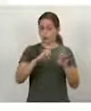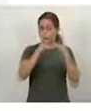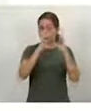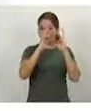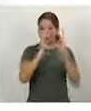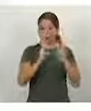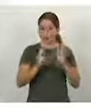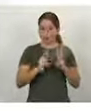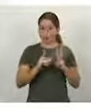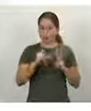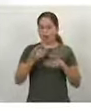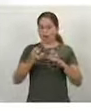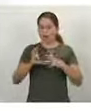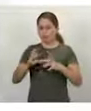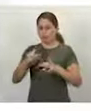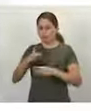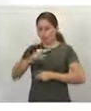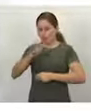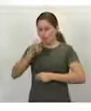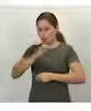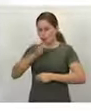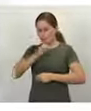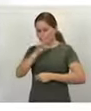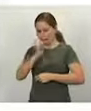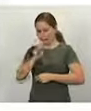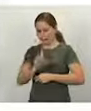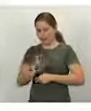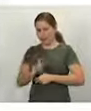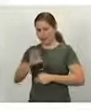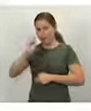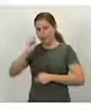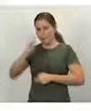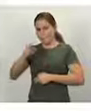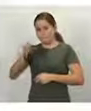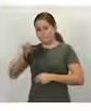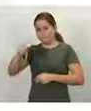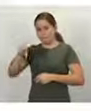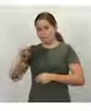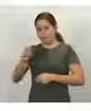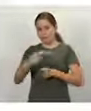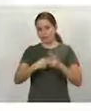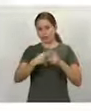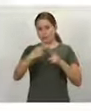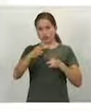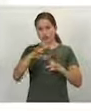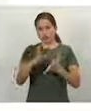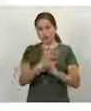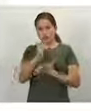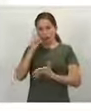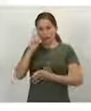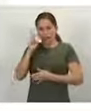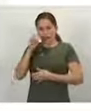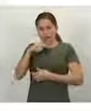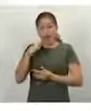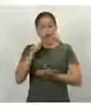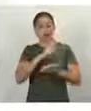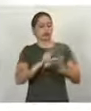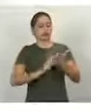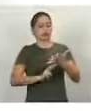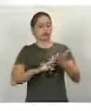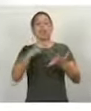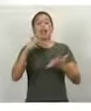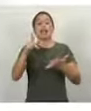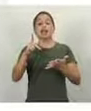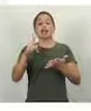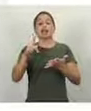en el módulo Narraciones, en el epígrafe precisamente La historia me absorberá, encontrarás